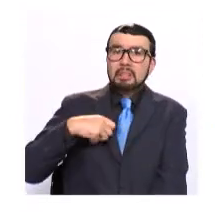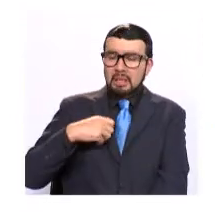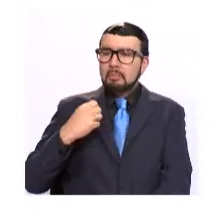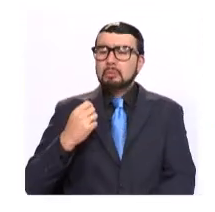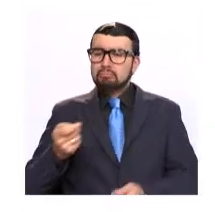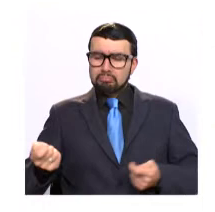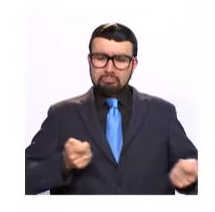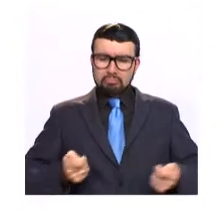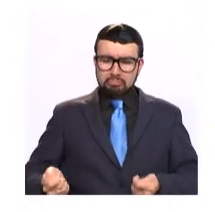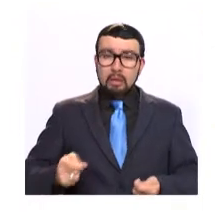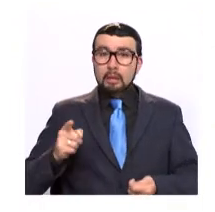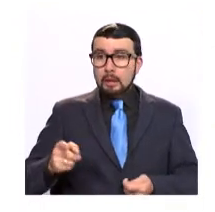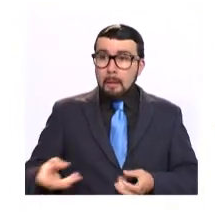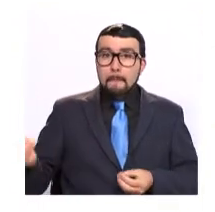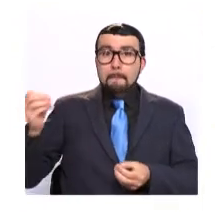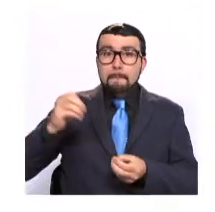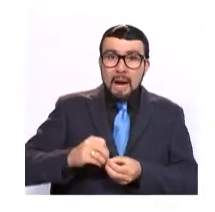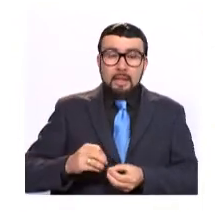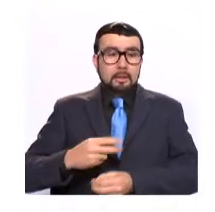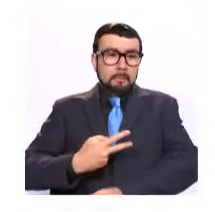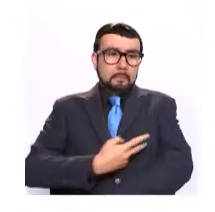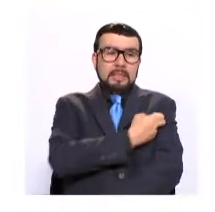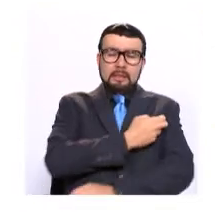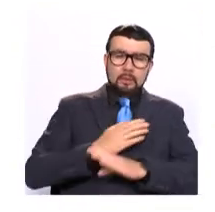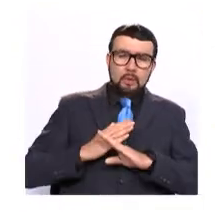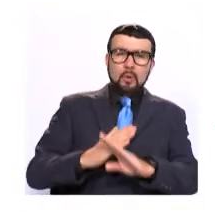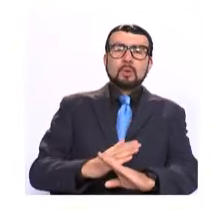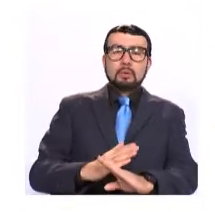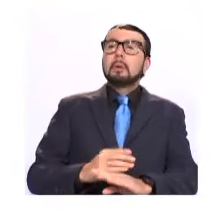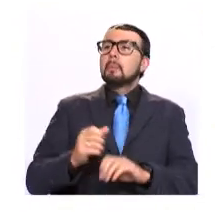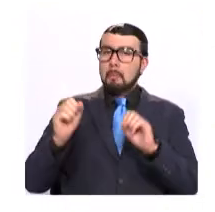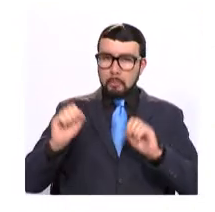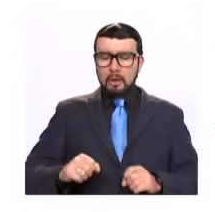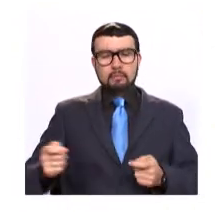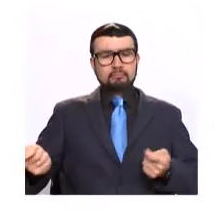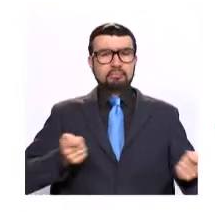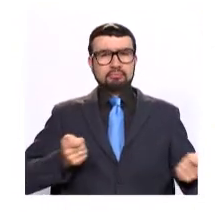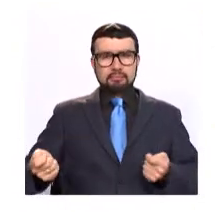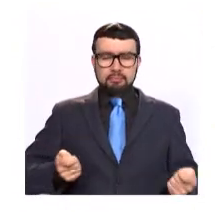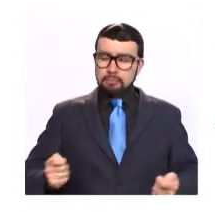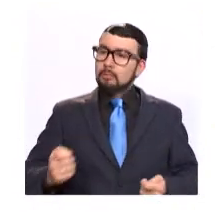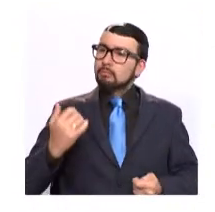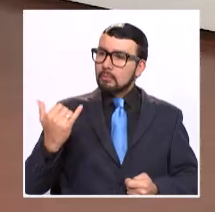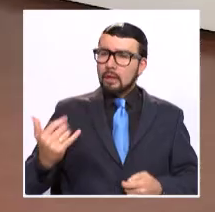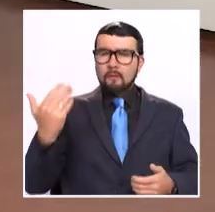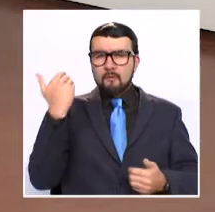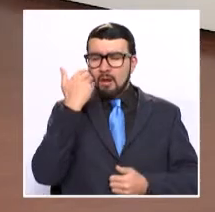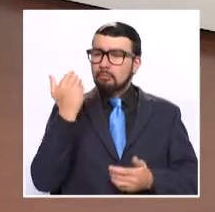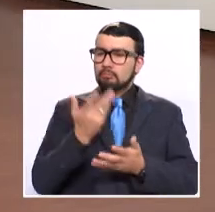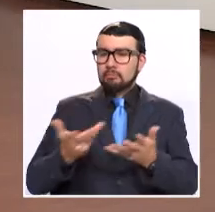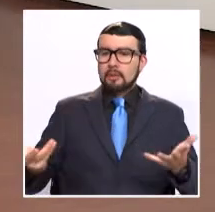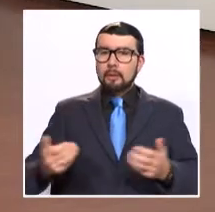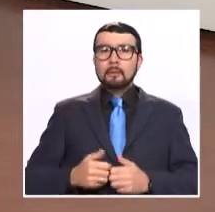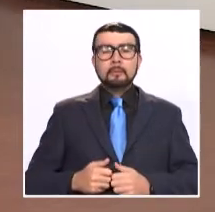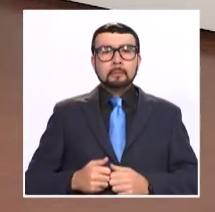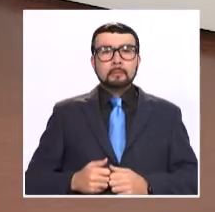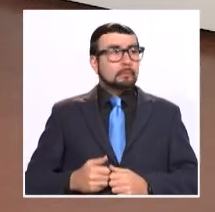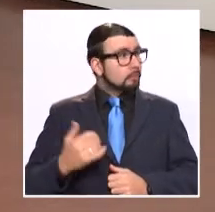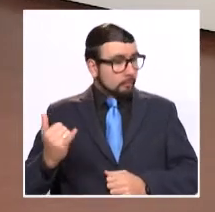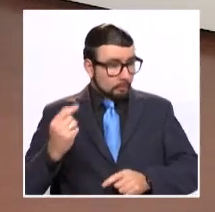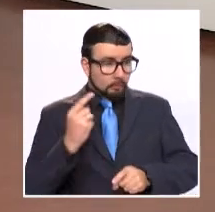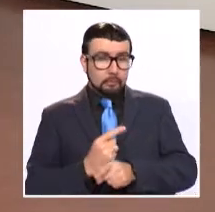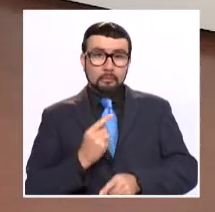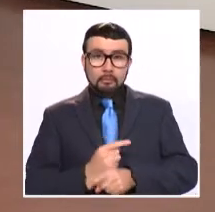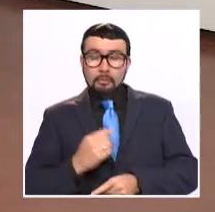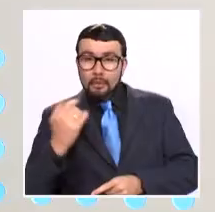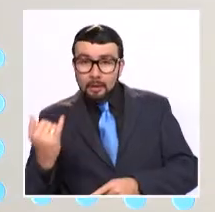entre más estemos vacunados contra la influenza, pues más podemos impactar sobre la aparición de este tipo de enfermedades. Por eso esta imagen que